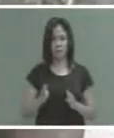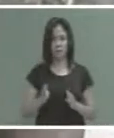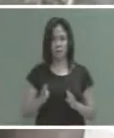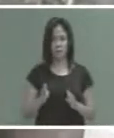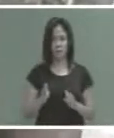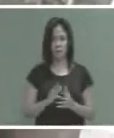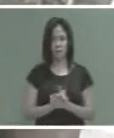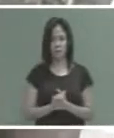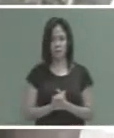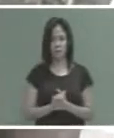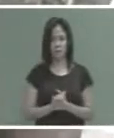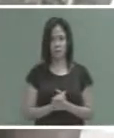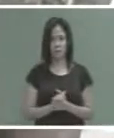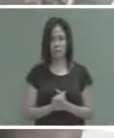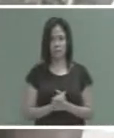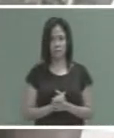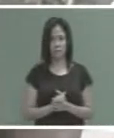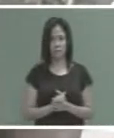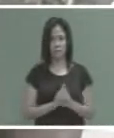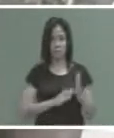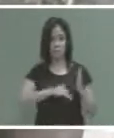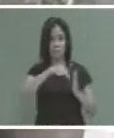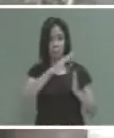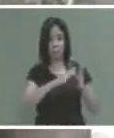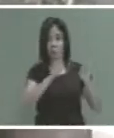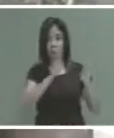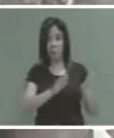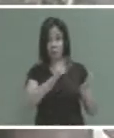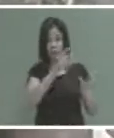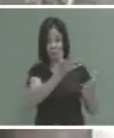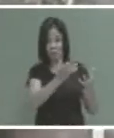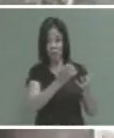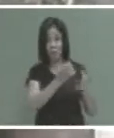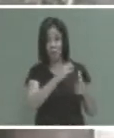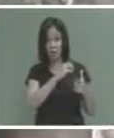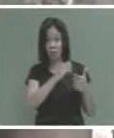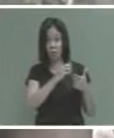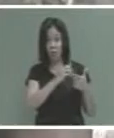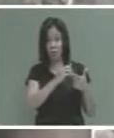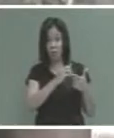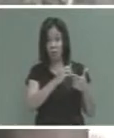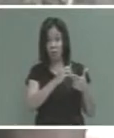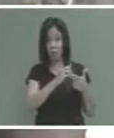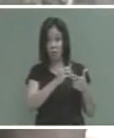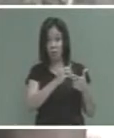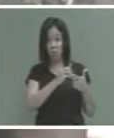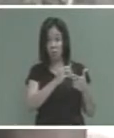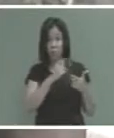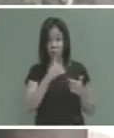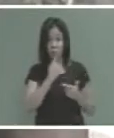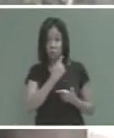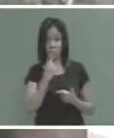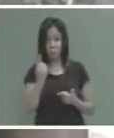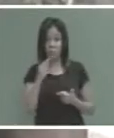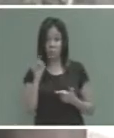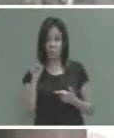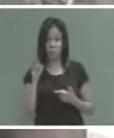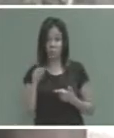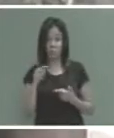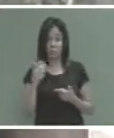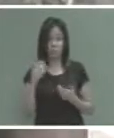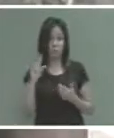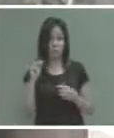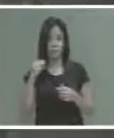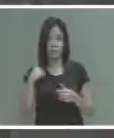define como pinta lo que ellos quieren o te secluyes y pintas lo que tú quieres y después presentas como tú quieres, donde